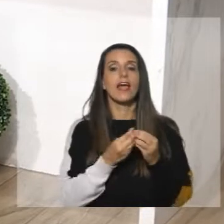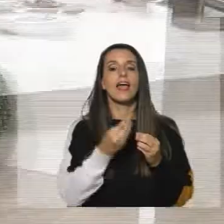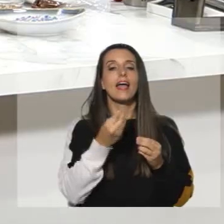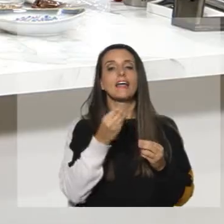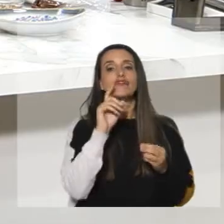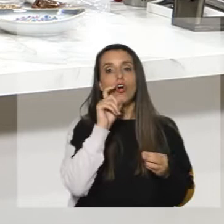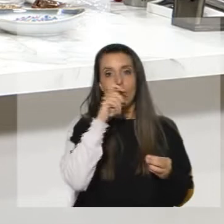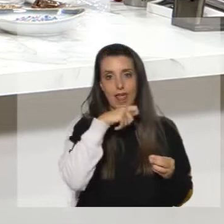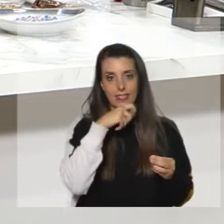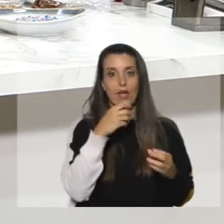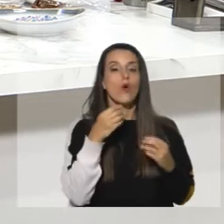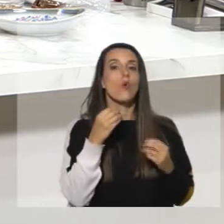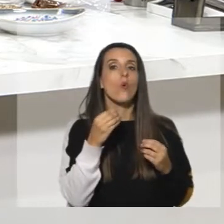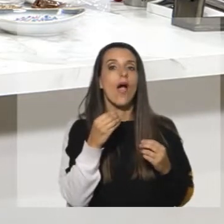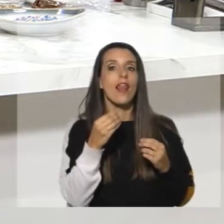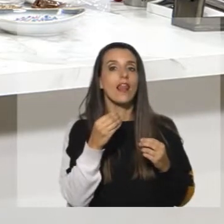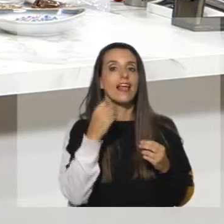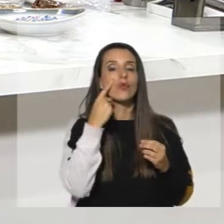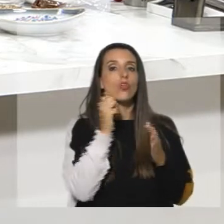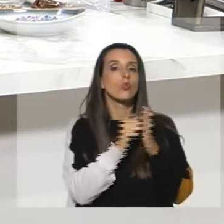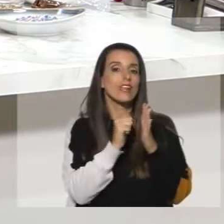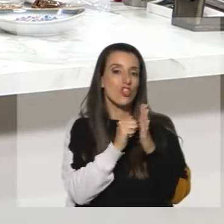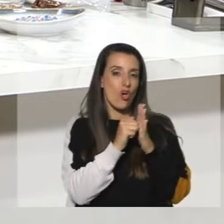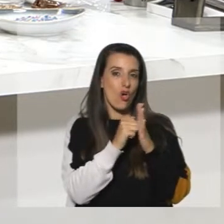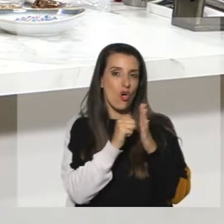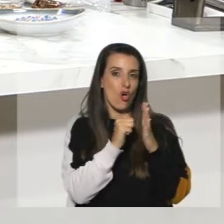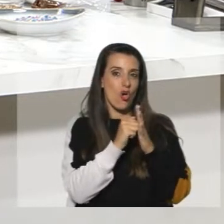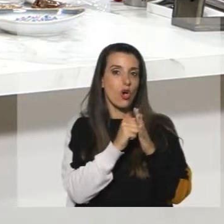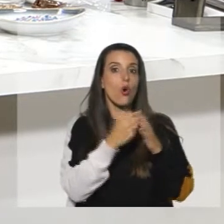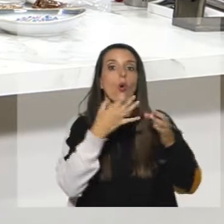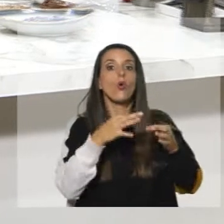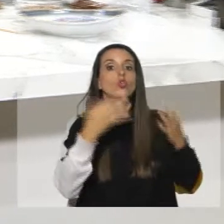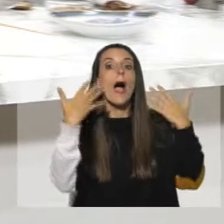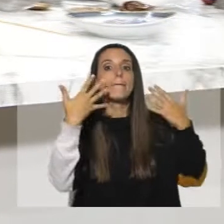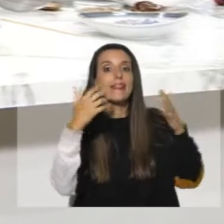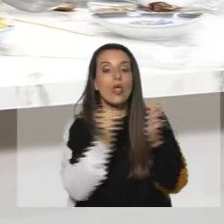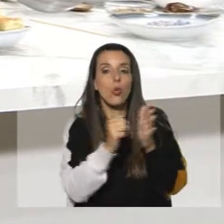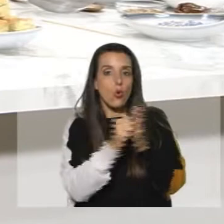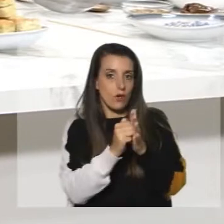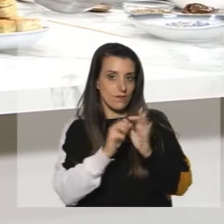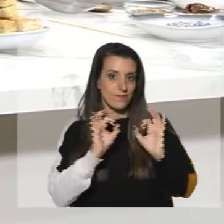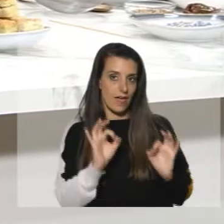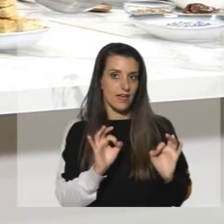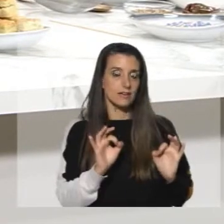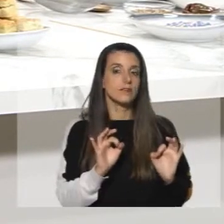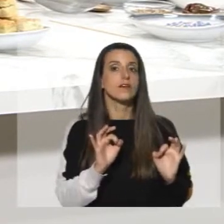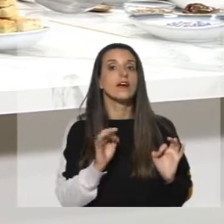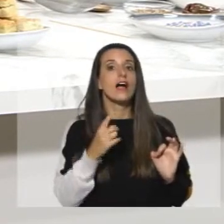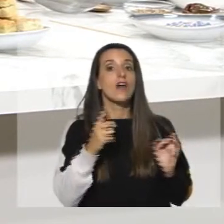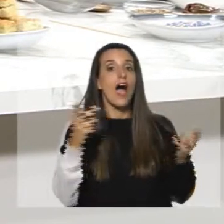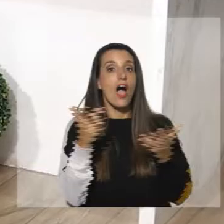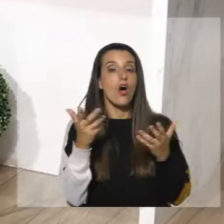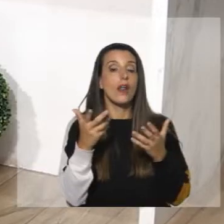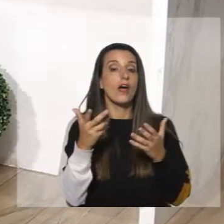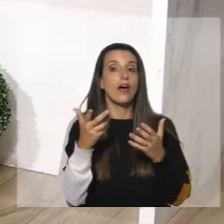chocolate, ¿tá?, que es el que se cristaliza, se endurece a temperatura ambiente. Bien. ¿Tá? Ese es el símil chocolate. Lo que hago es colocarlo